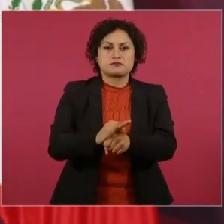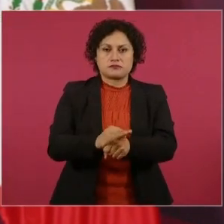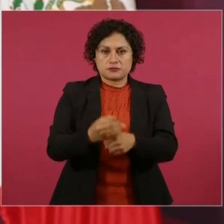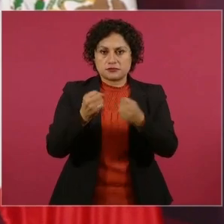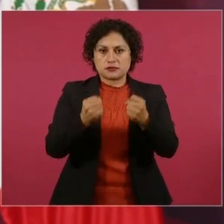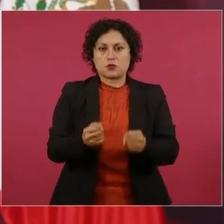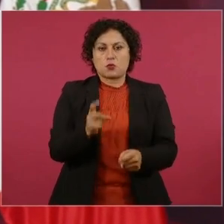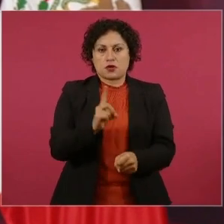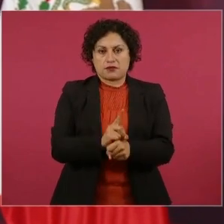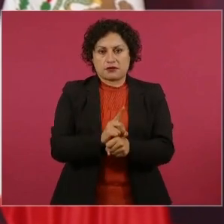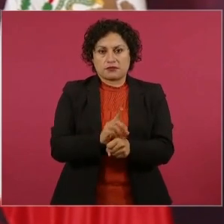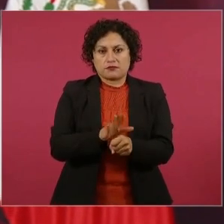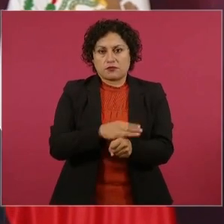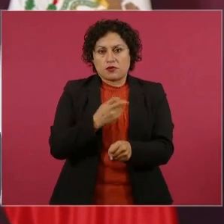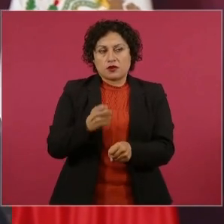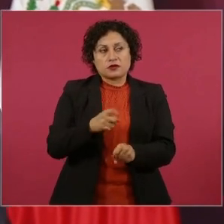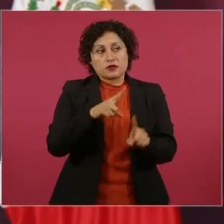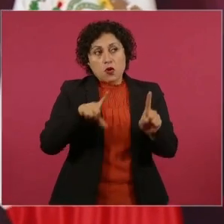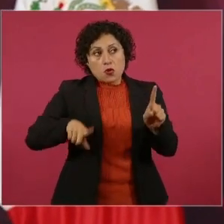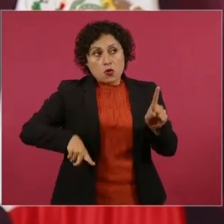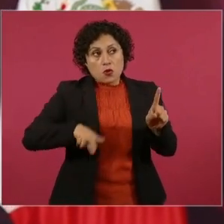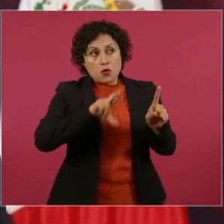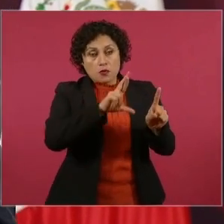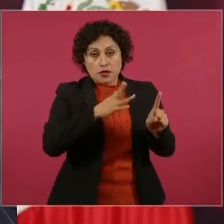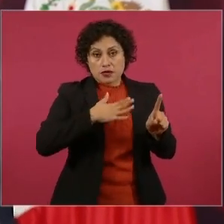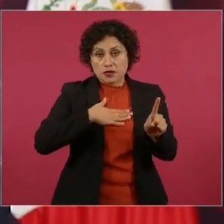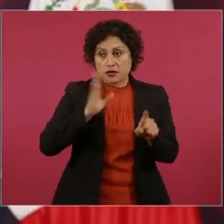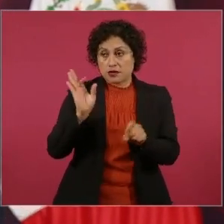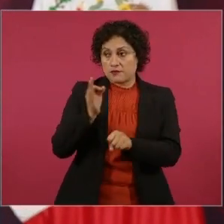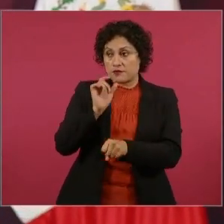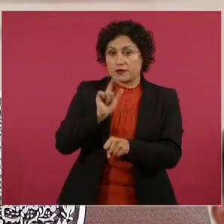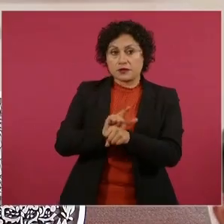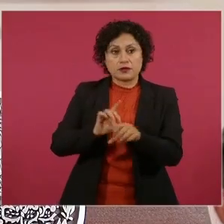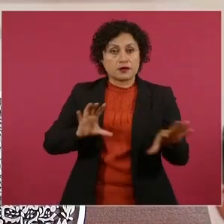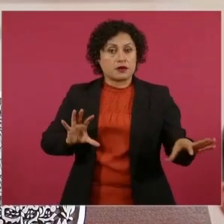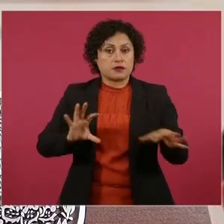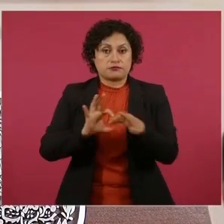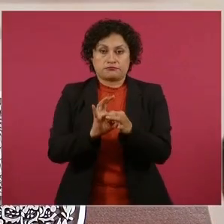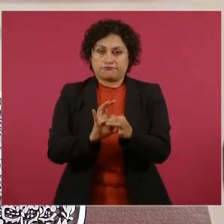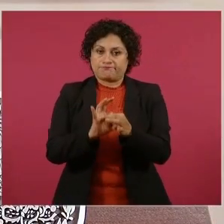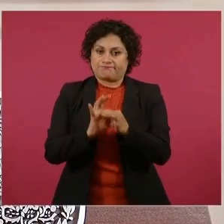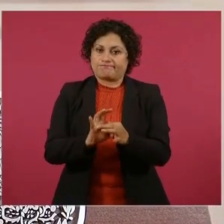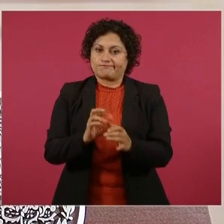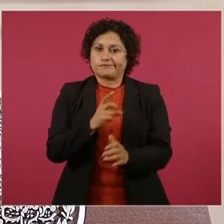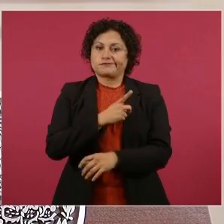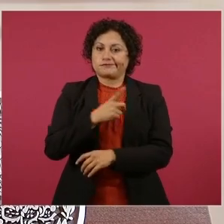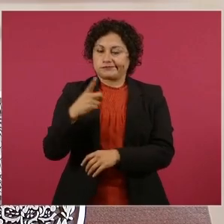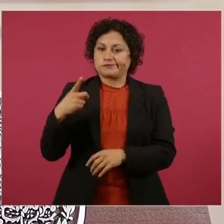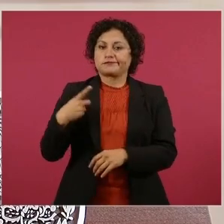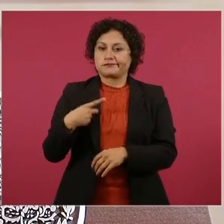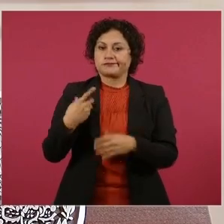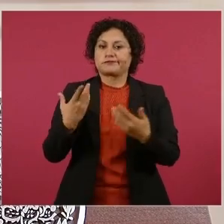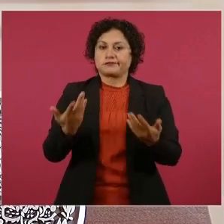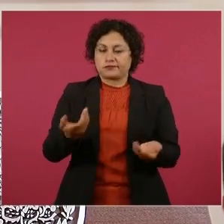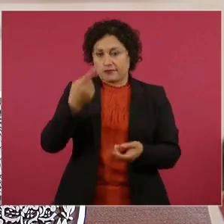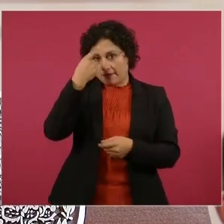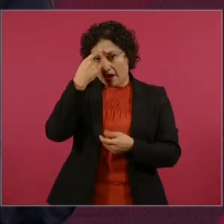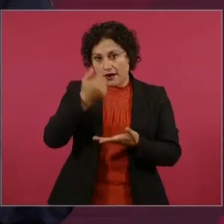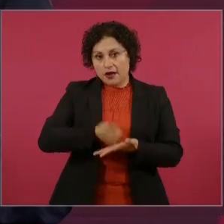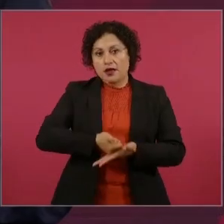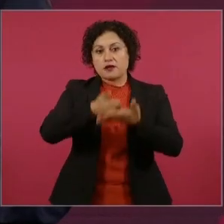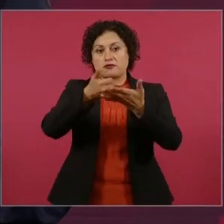unirnos sea fuero común sea fuero federal y ayudar